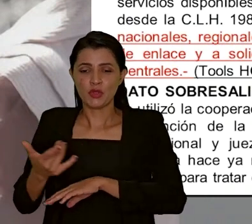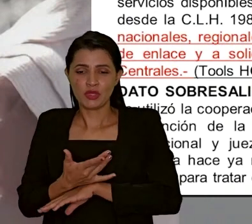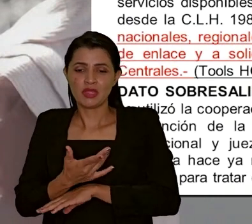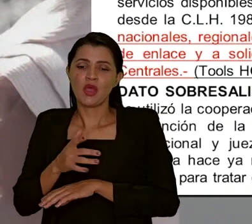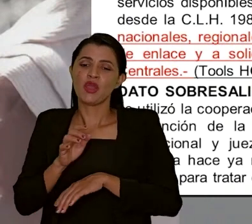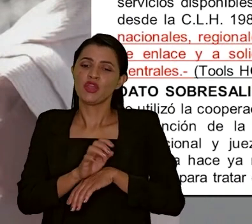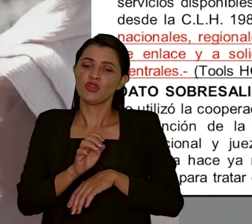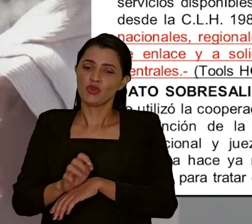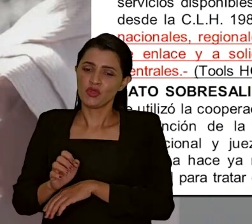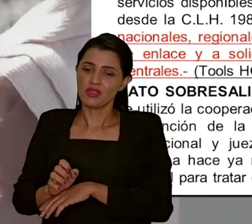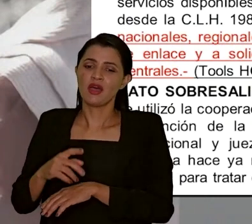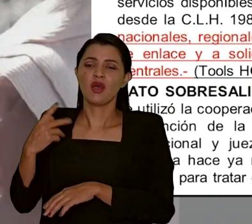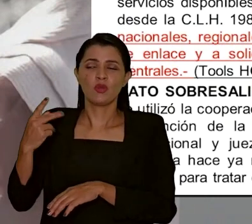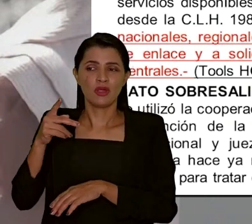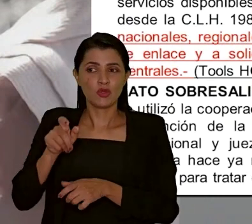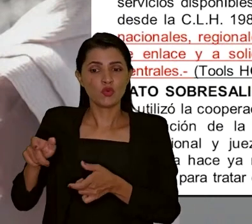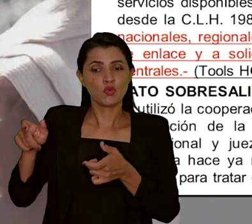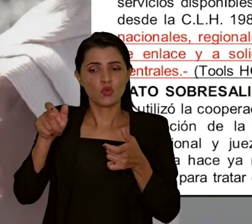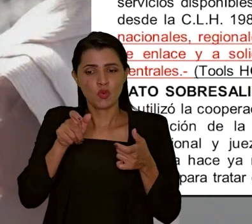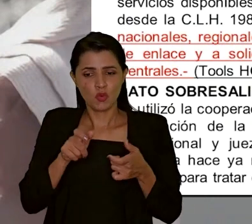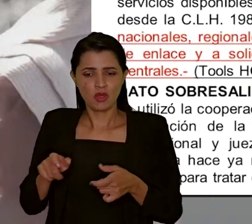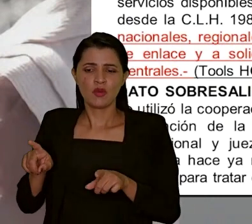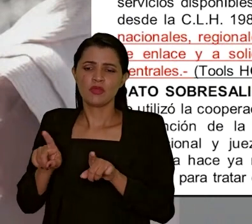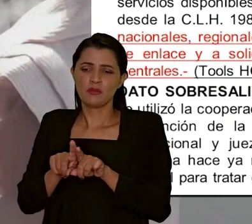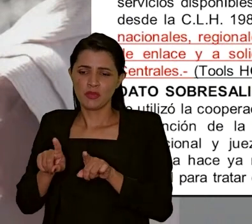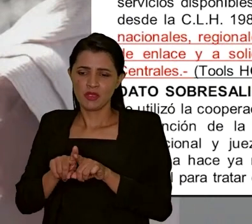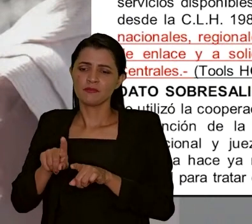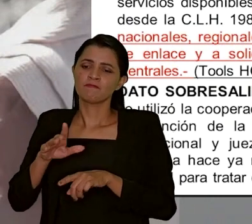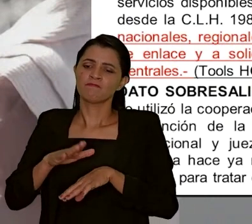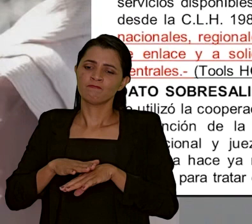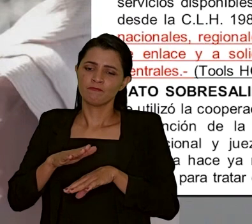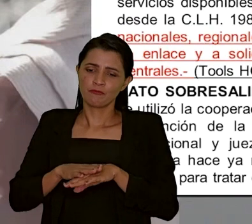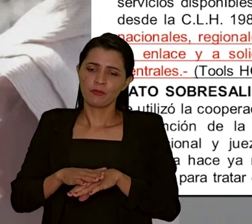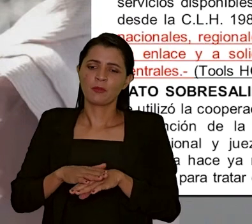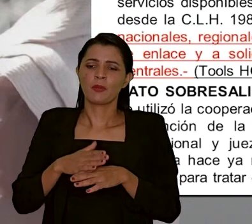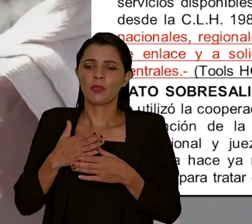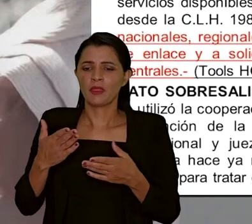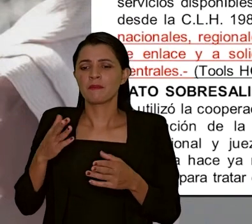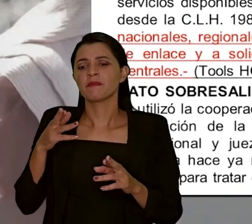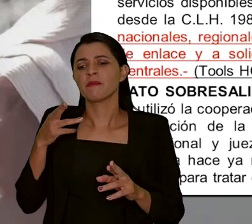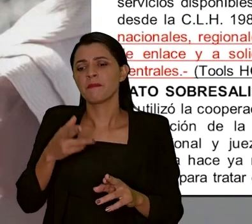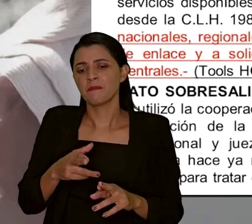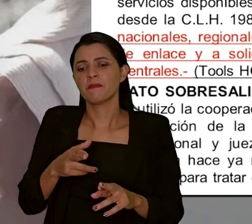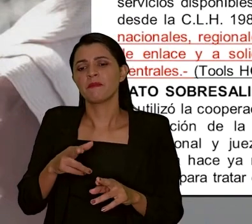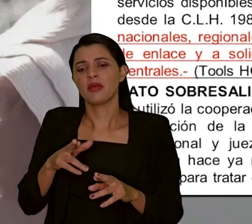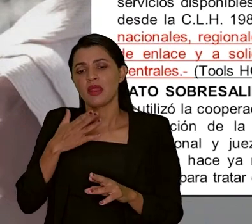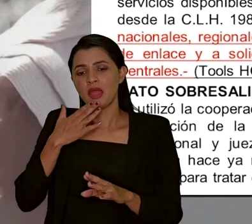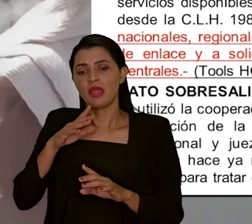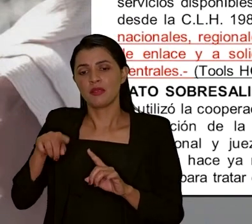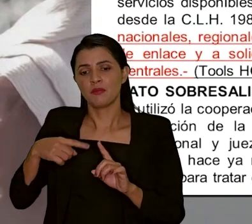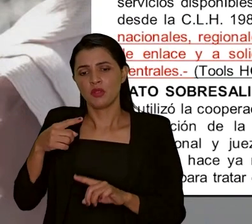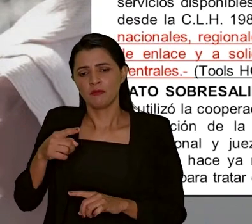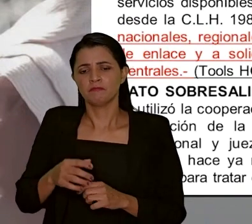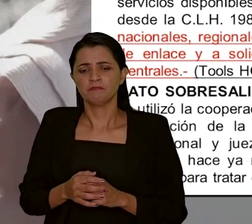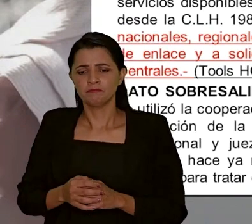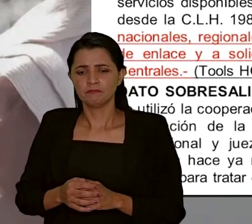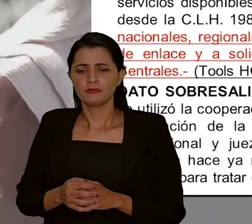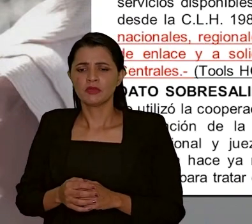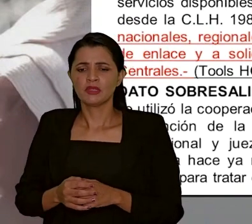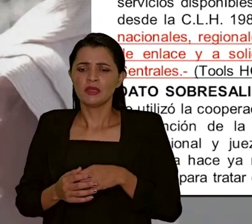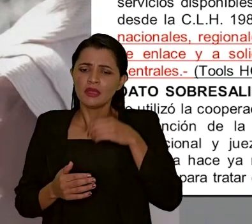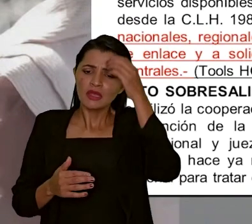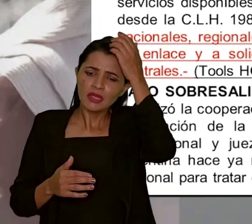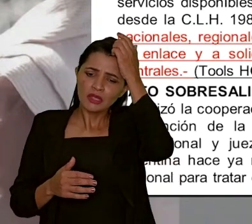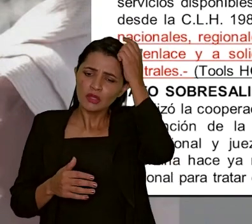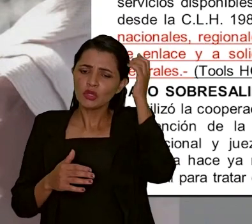enlace, tanto Lilian como Guillermo se han referido expresamente. Datos sobresalientes. En todo el